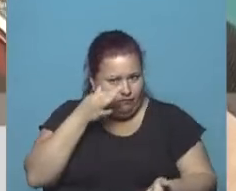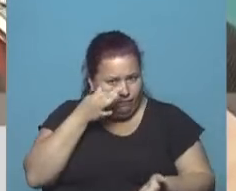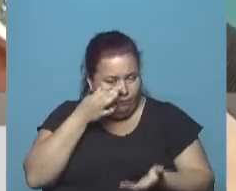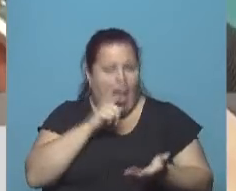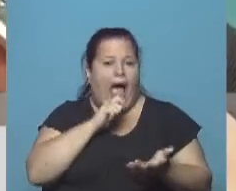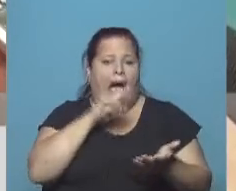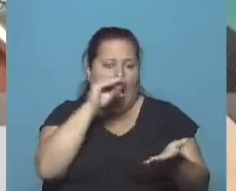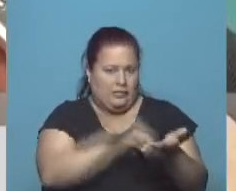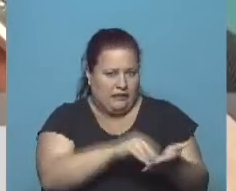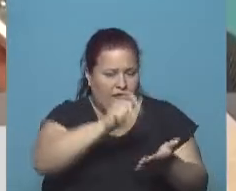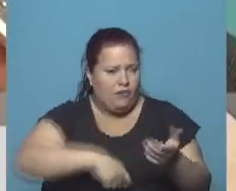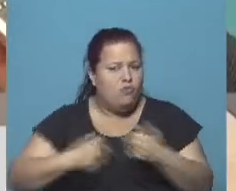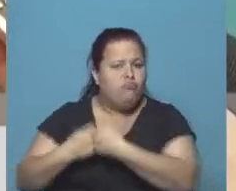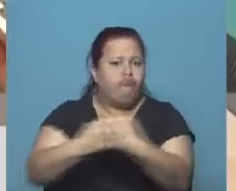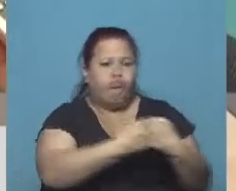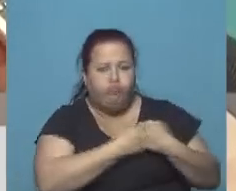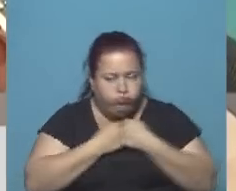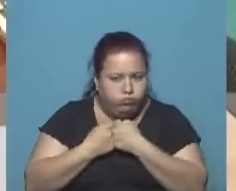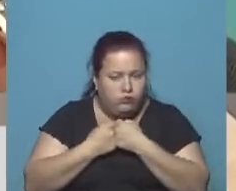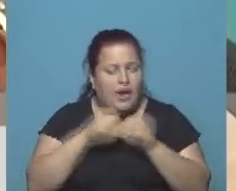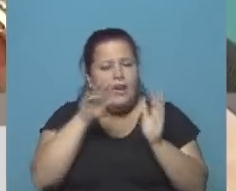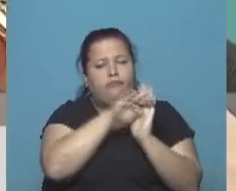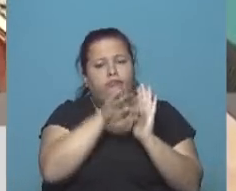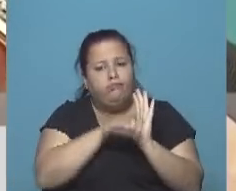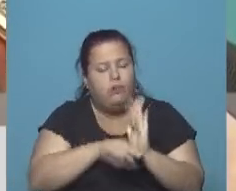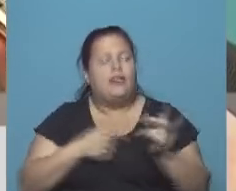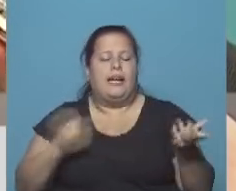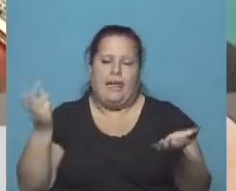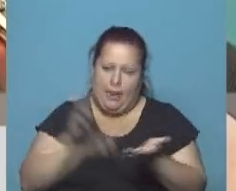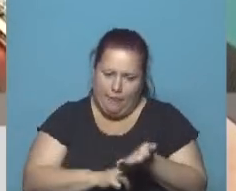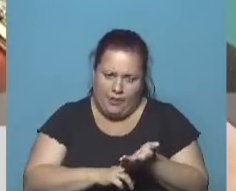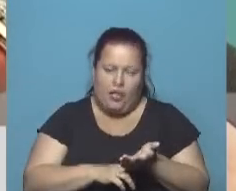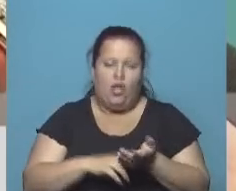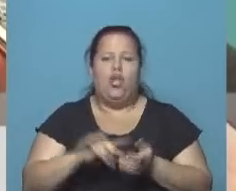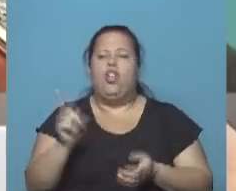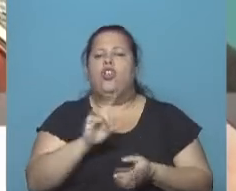Vamos a volver en vivo al anuncio que está haciendo el Ministerio de Salud. Ariel Magirena.